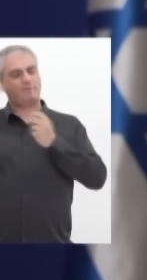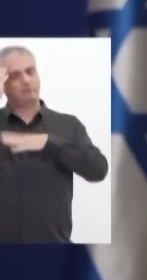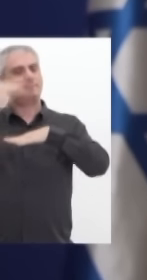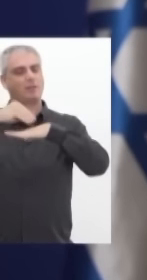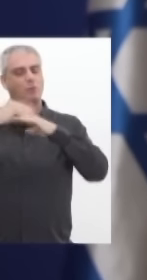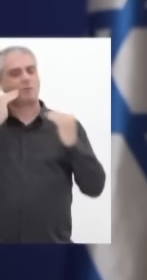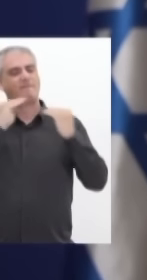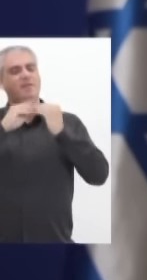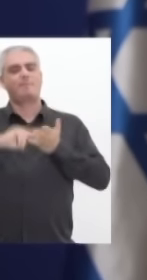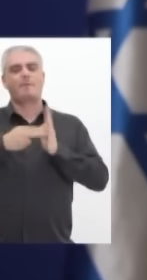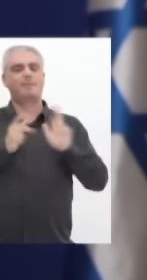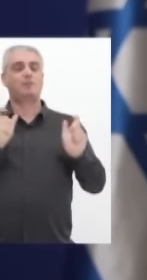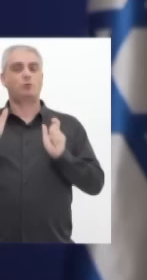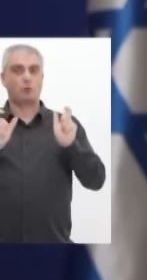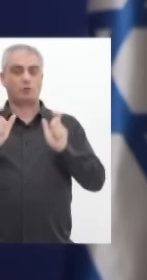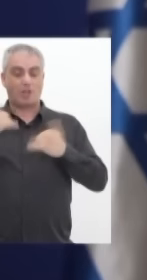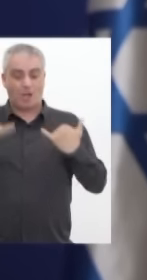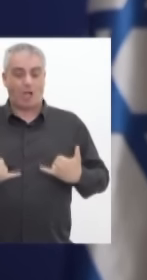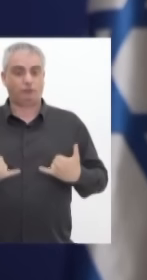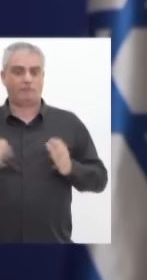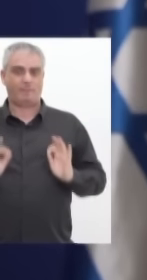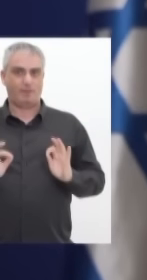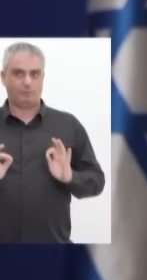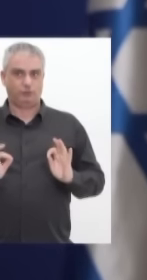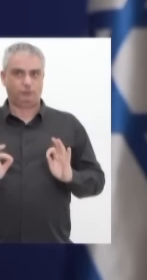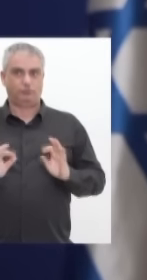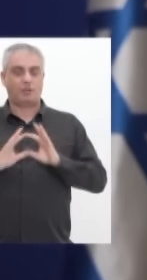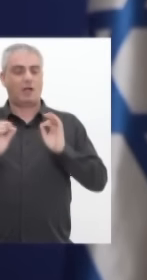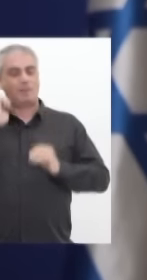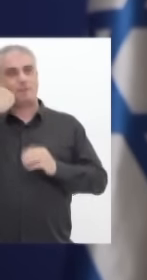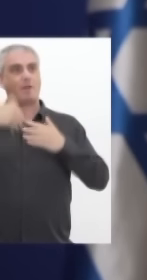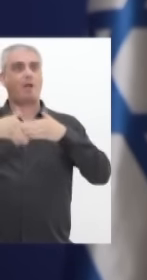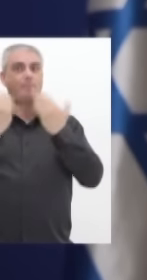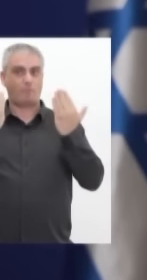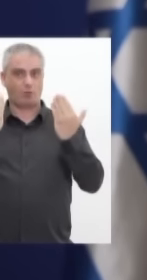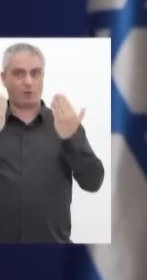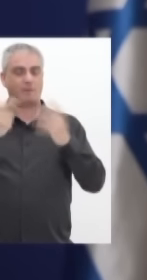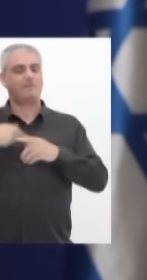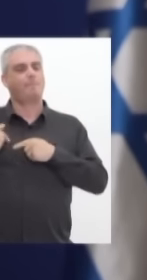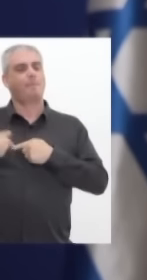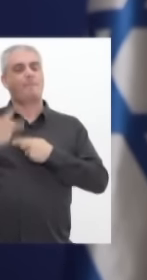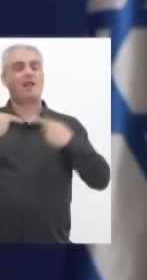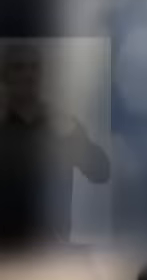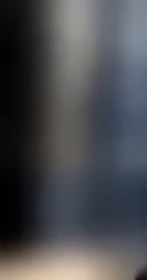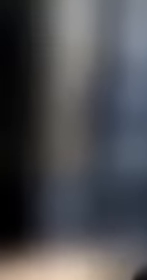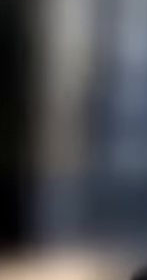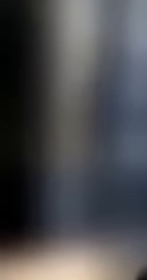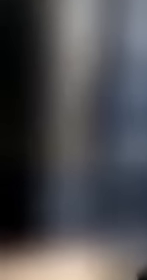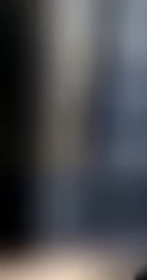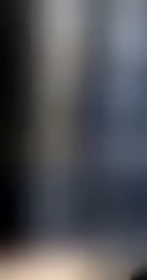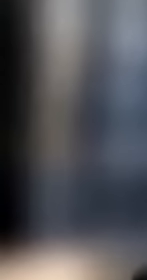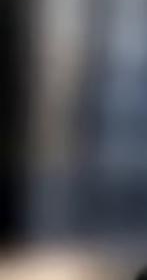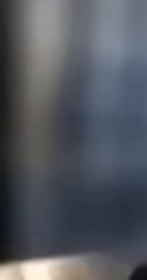manera directa sin ocultarse detrás de sus proxis y sin poner al pueblo palestino delante drct